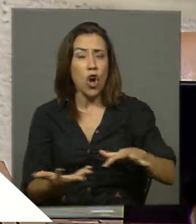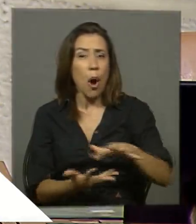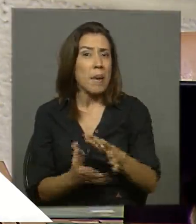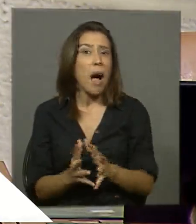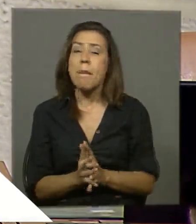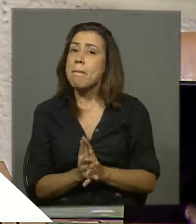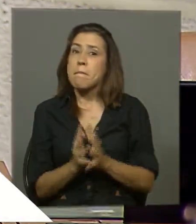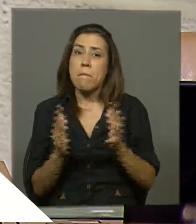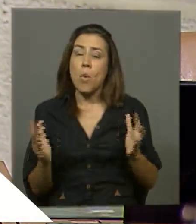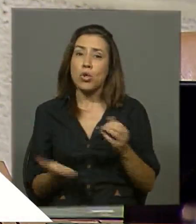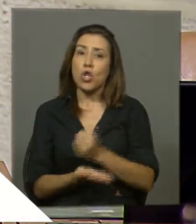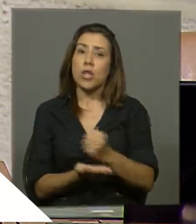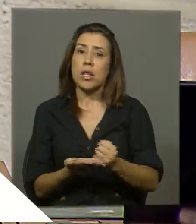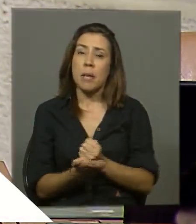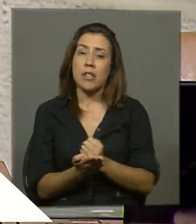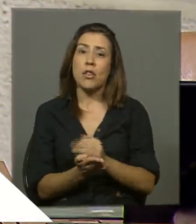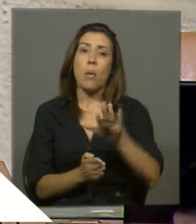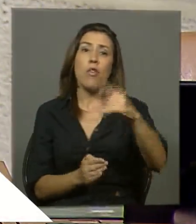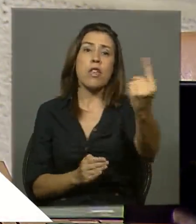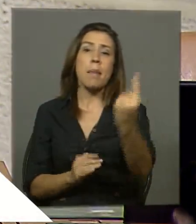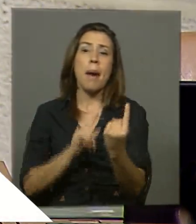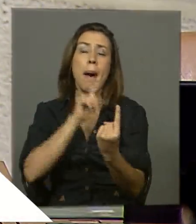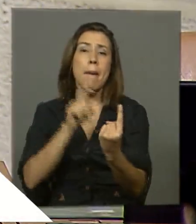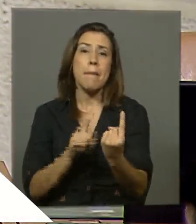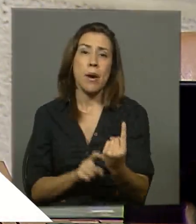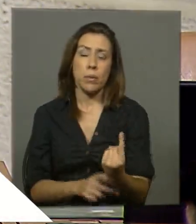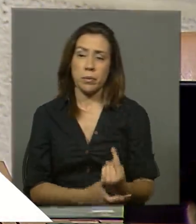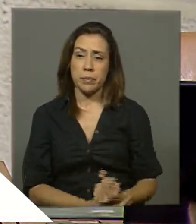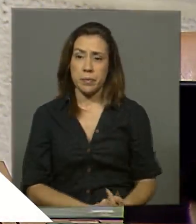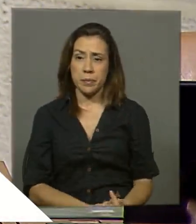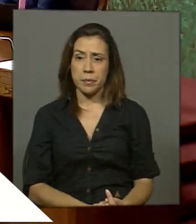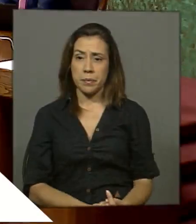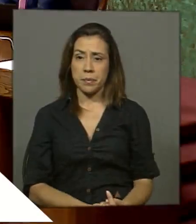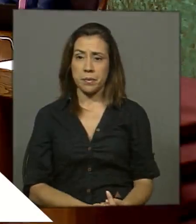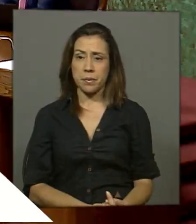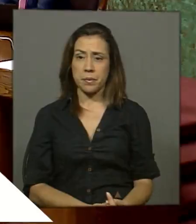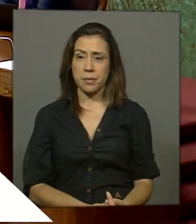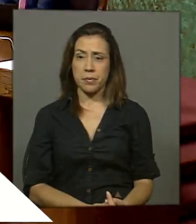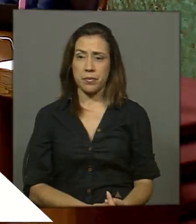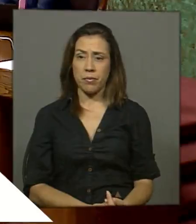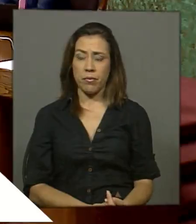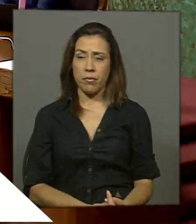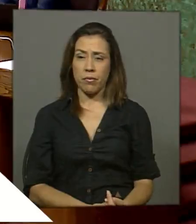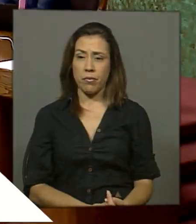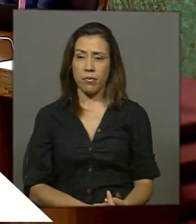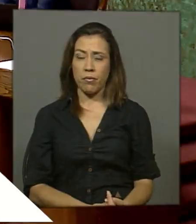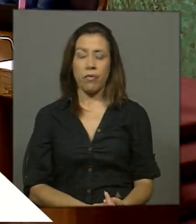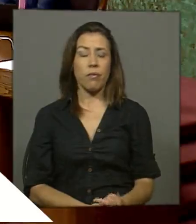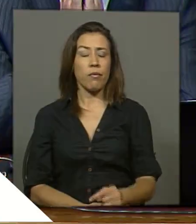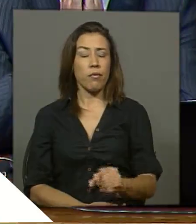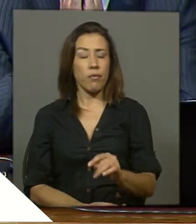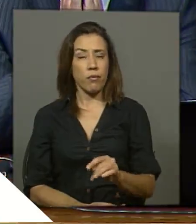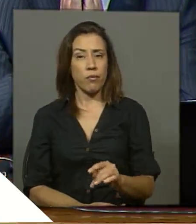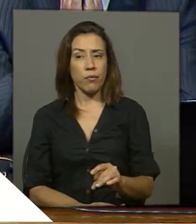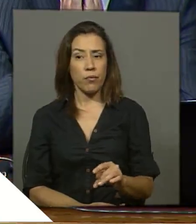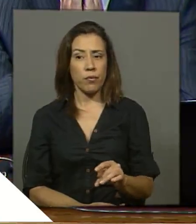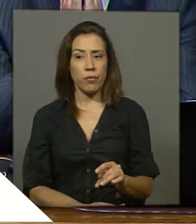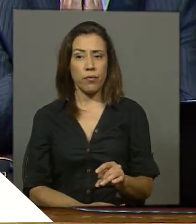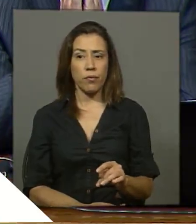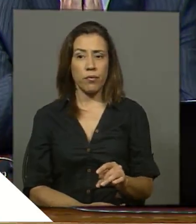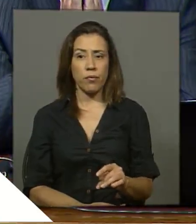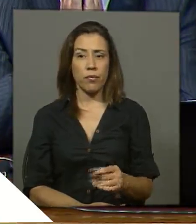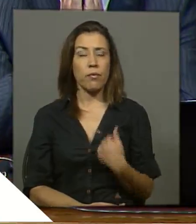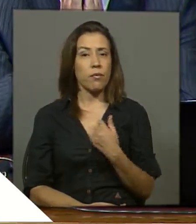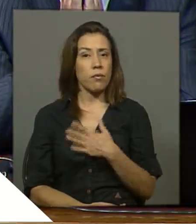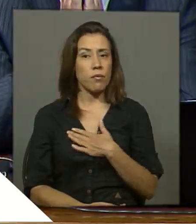exceso la tramitación de las interpelaciones que venga la mesa un momento por favor a mí